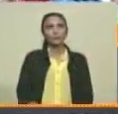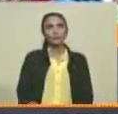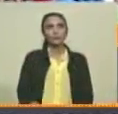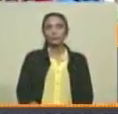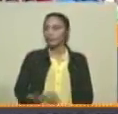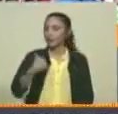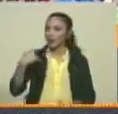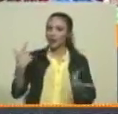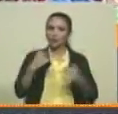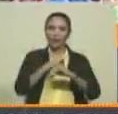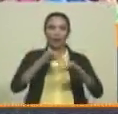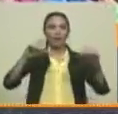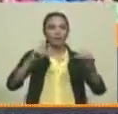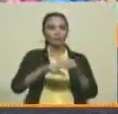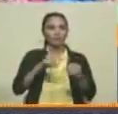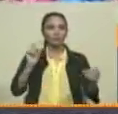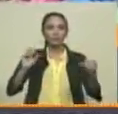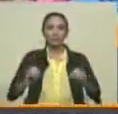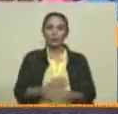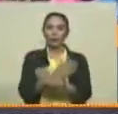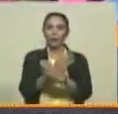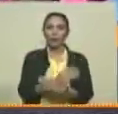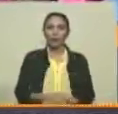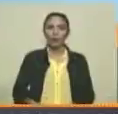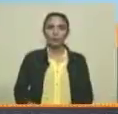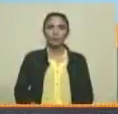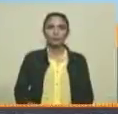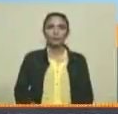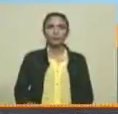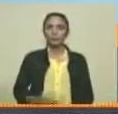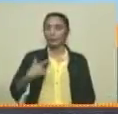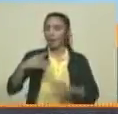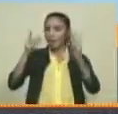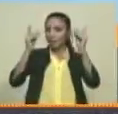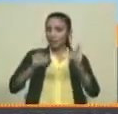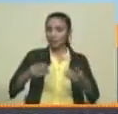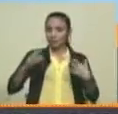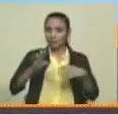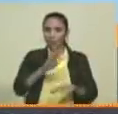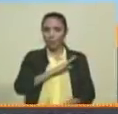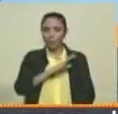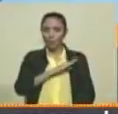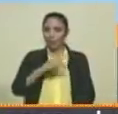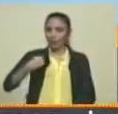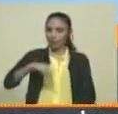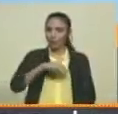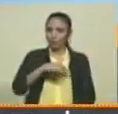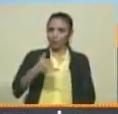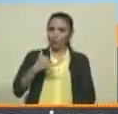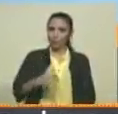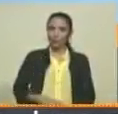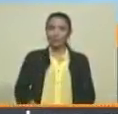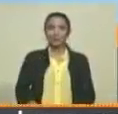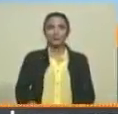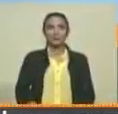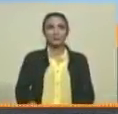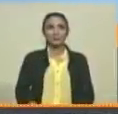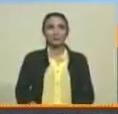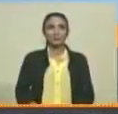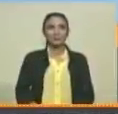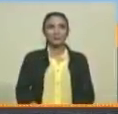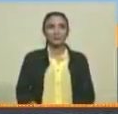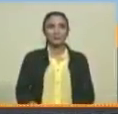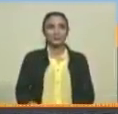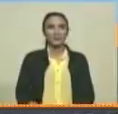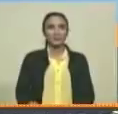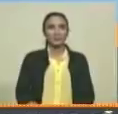Nos vamos de la OEA por decisión propia. Y miren lo que decían ellos. Una